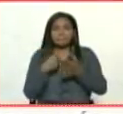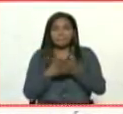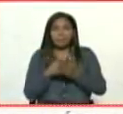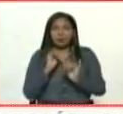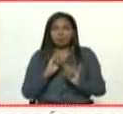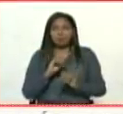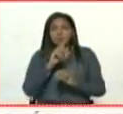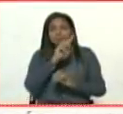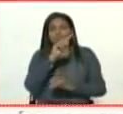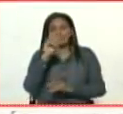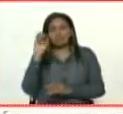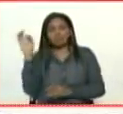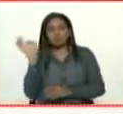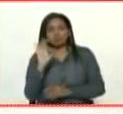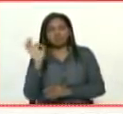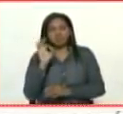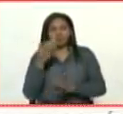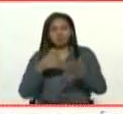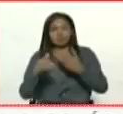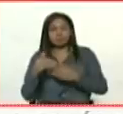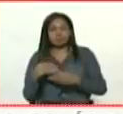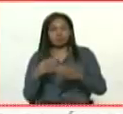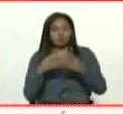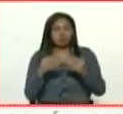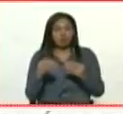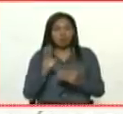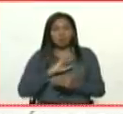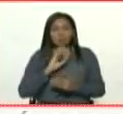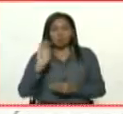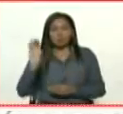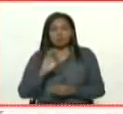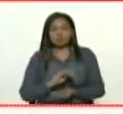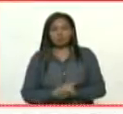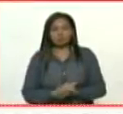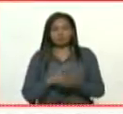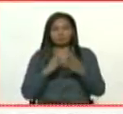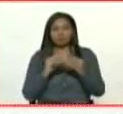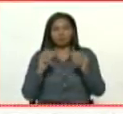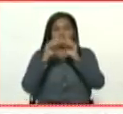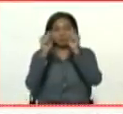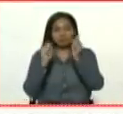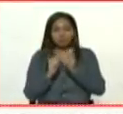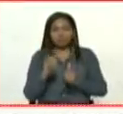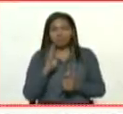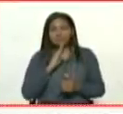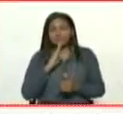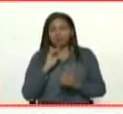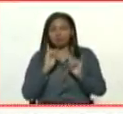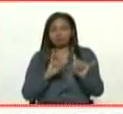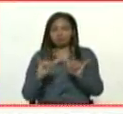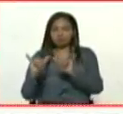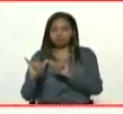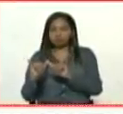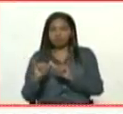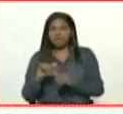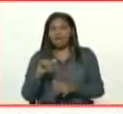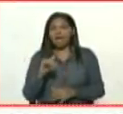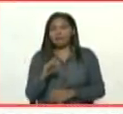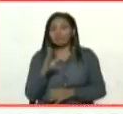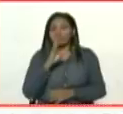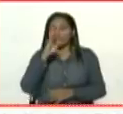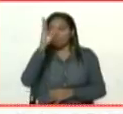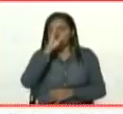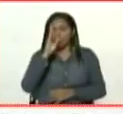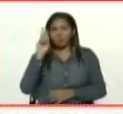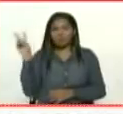del 100% de los servicios y productos del país a través de todo el sistema bancario, y ahí el Banco de Venezuela tiene que ir a la